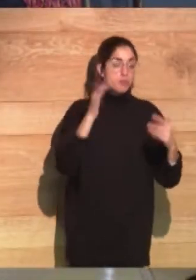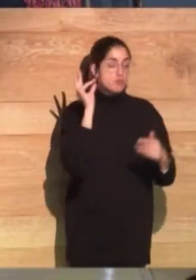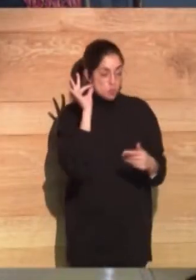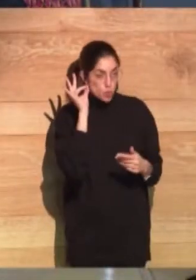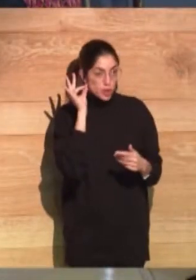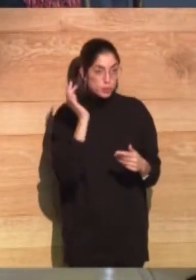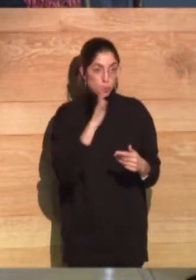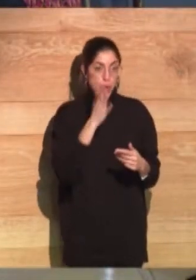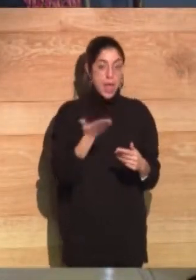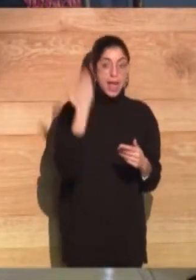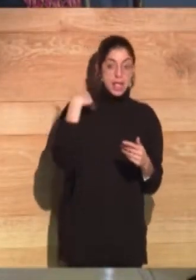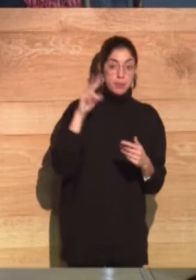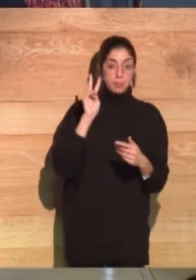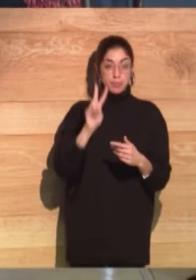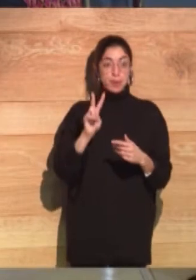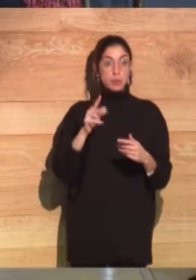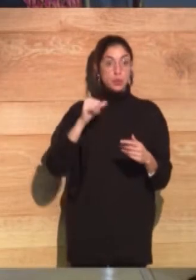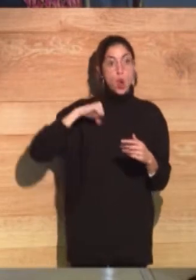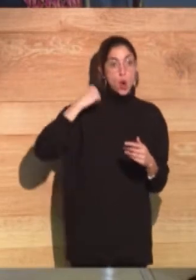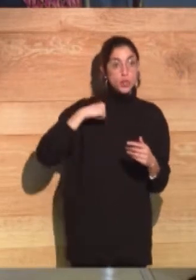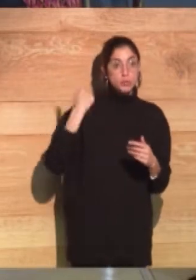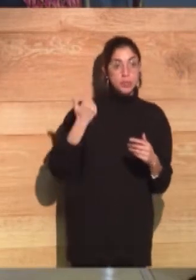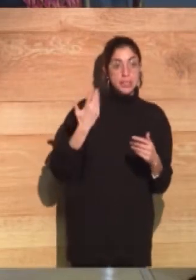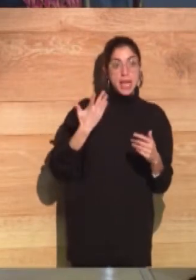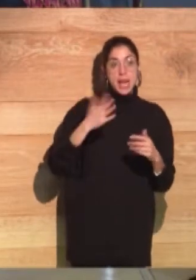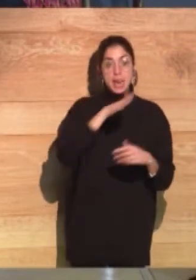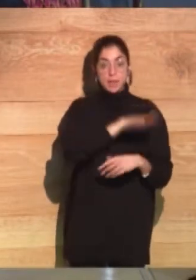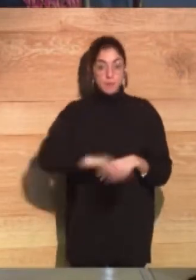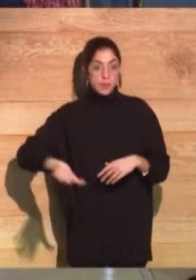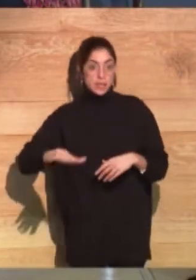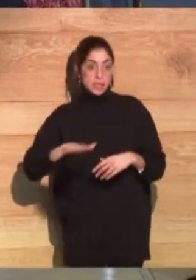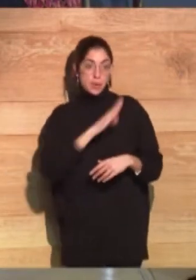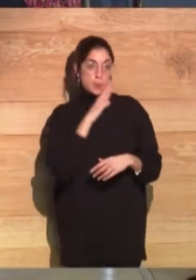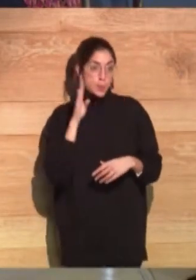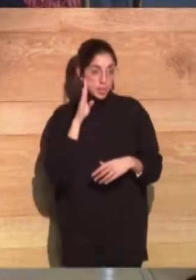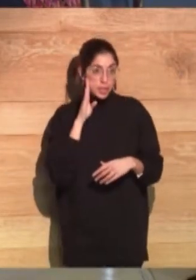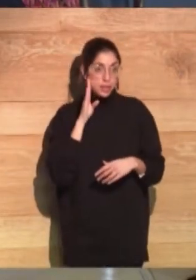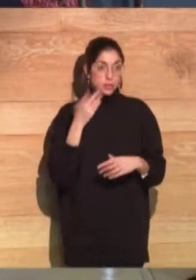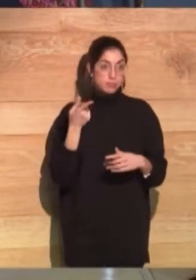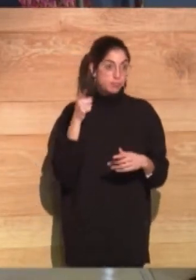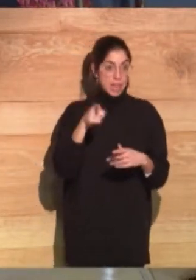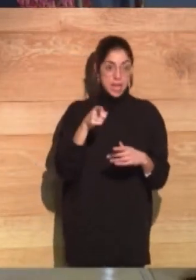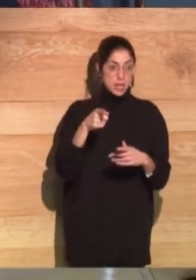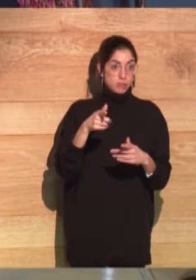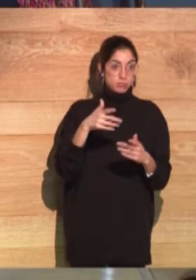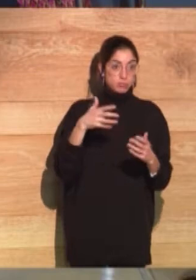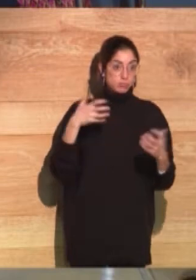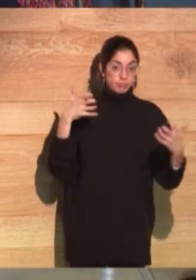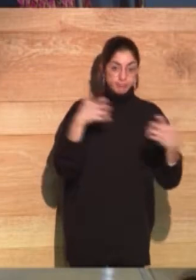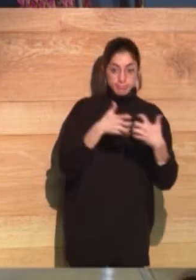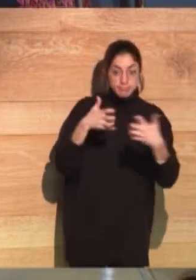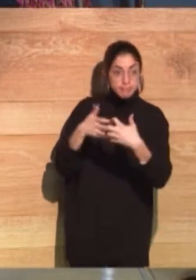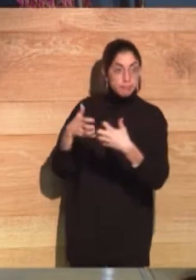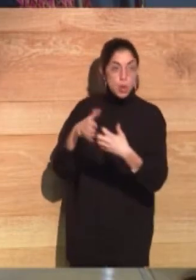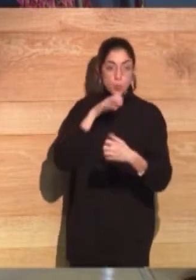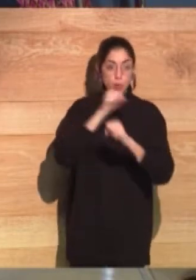un hospital materno-infantil en Mariupol, como era siendo atacada por las